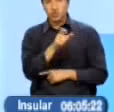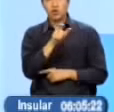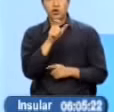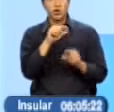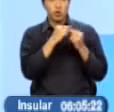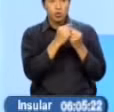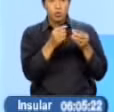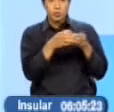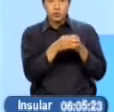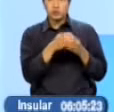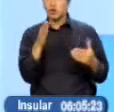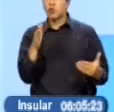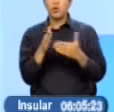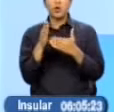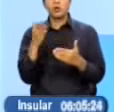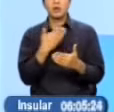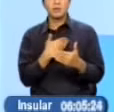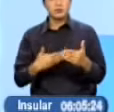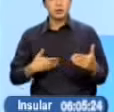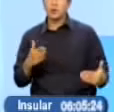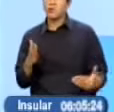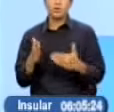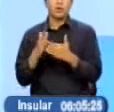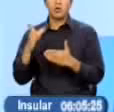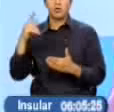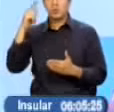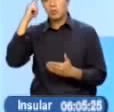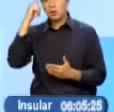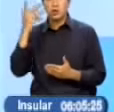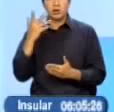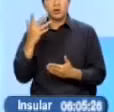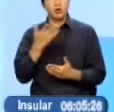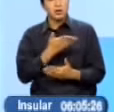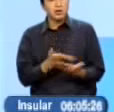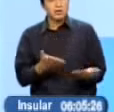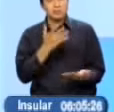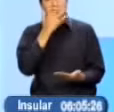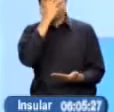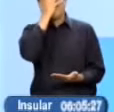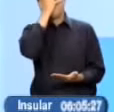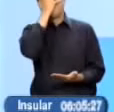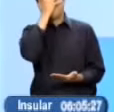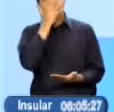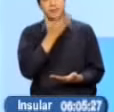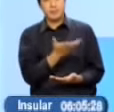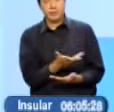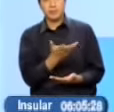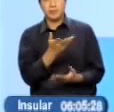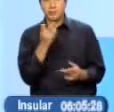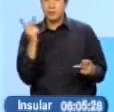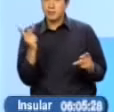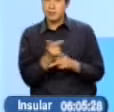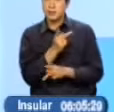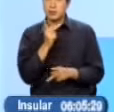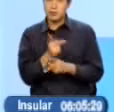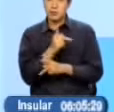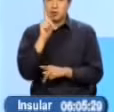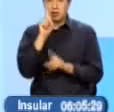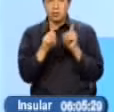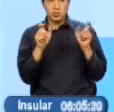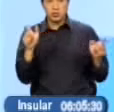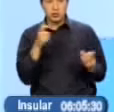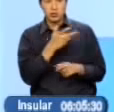a la democracia como algo que fue que fue un hecho vergonzoso e incluso cosas más graves no hay algunos personajes